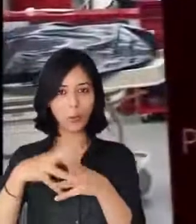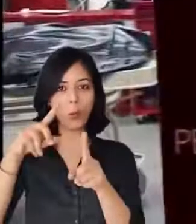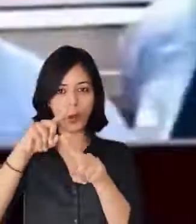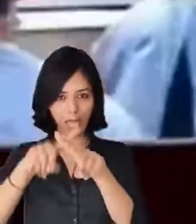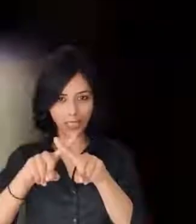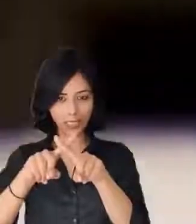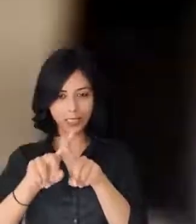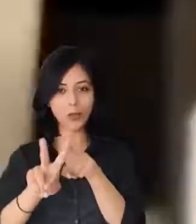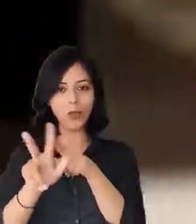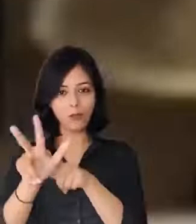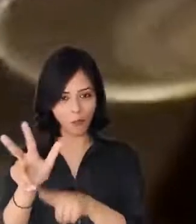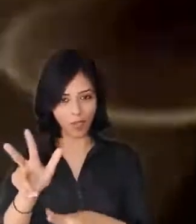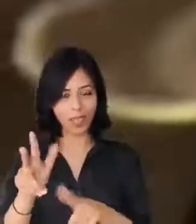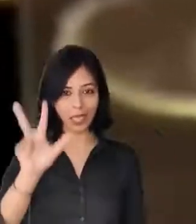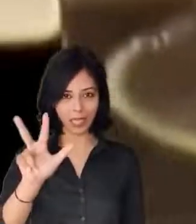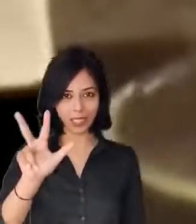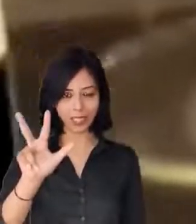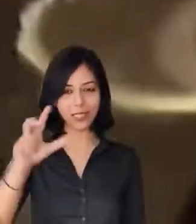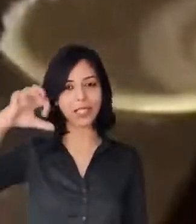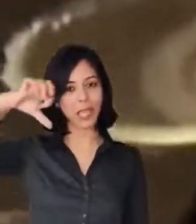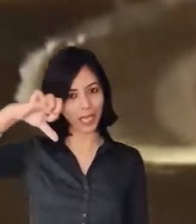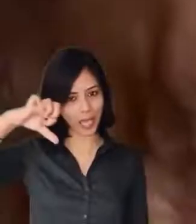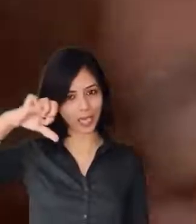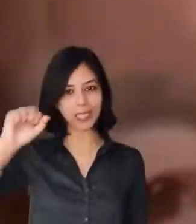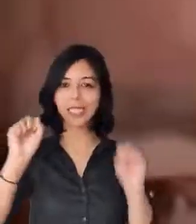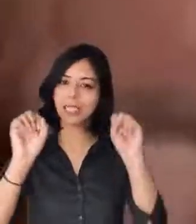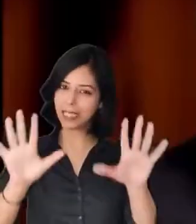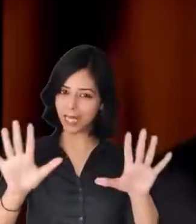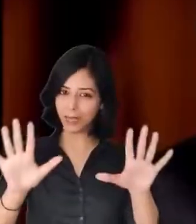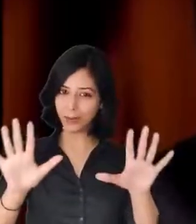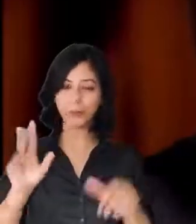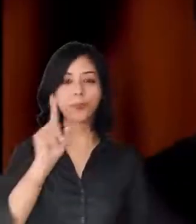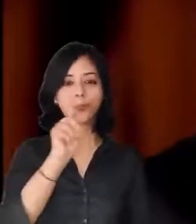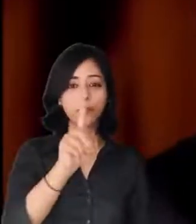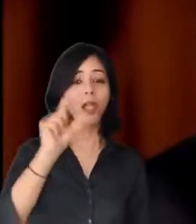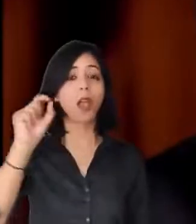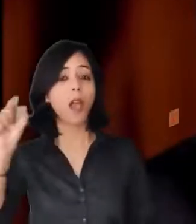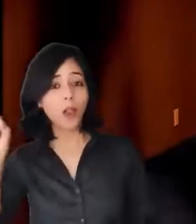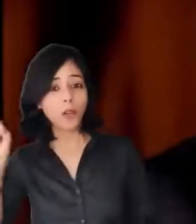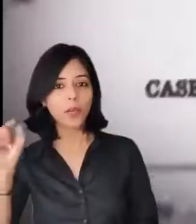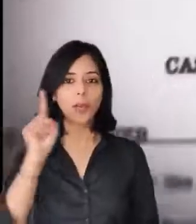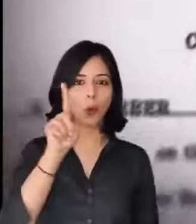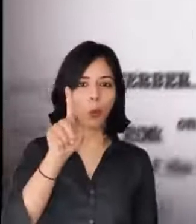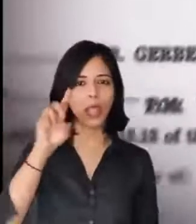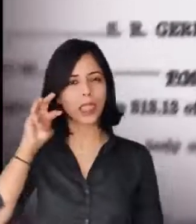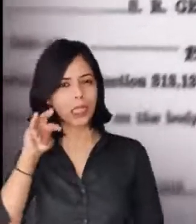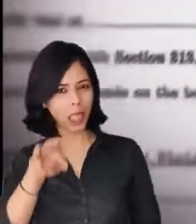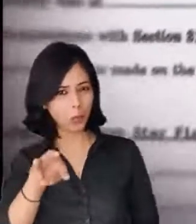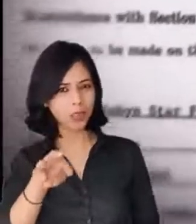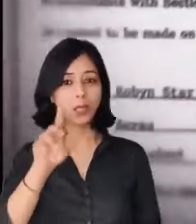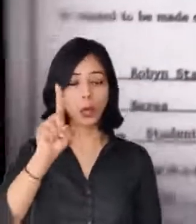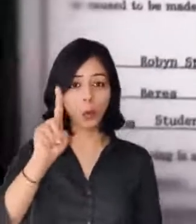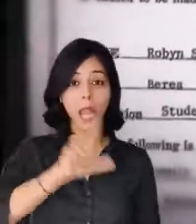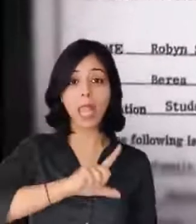el lugar en el que había aparecido el cuerpo de Robin. Resultaba difícil porque el cuerpo estaba en el agua. Finalmente,